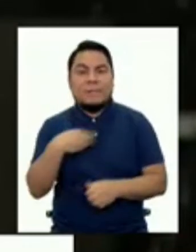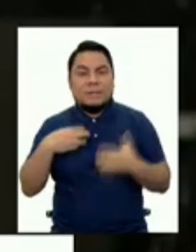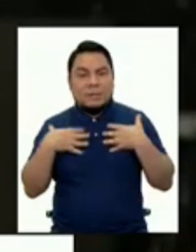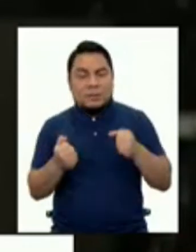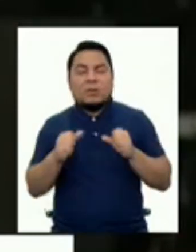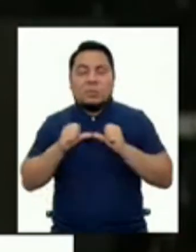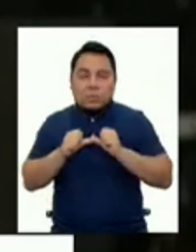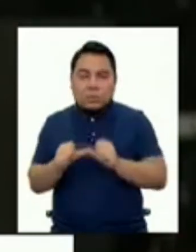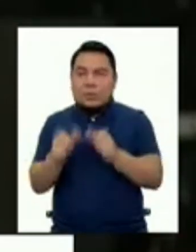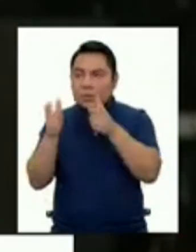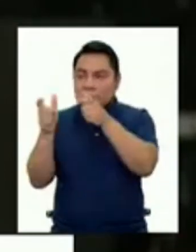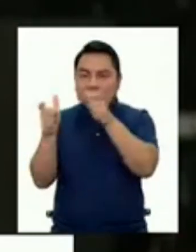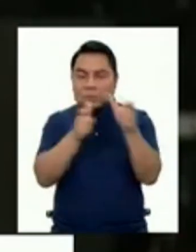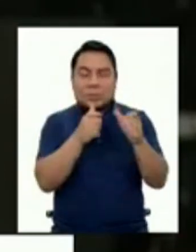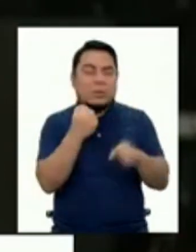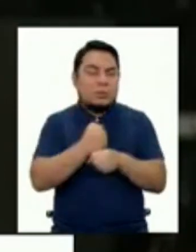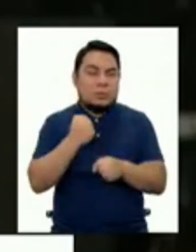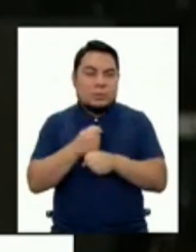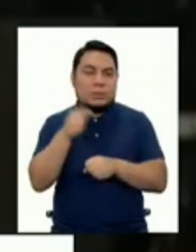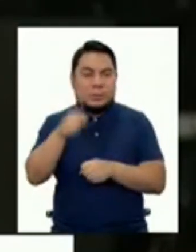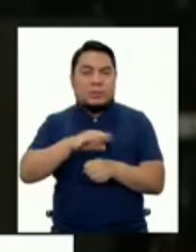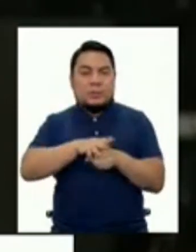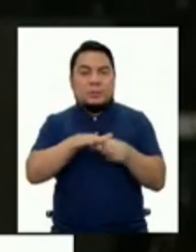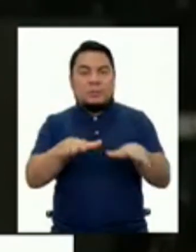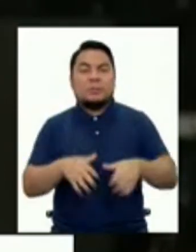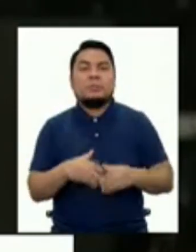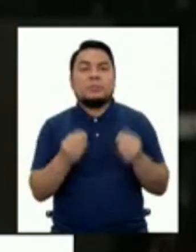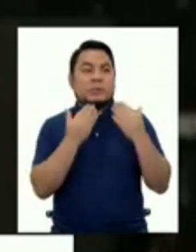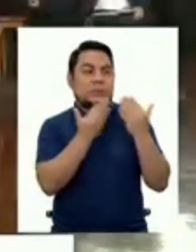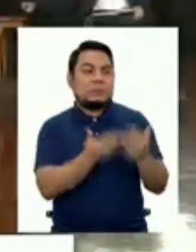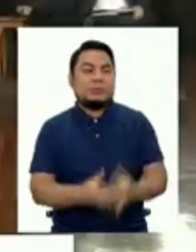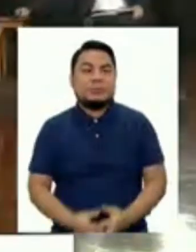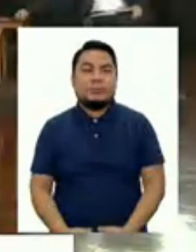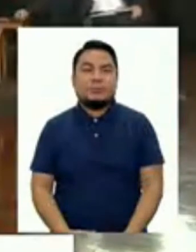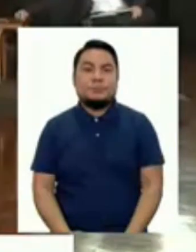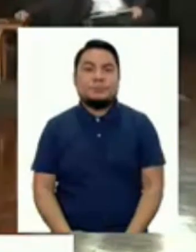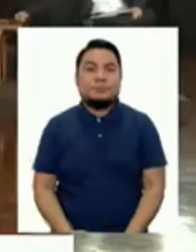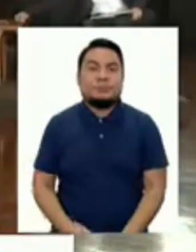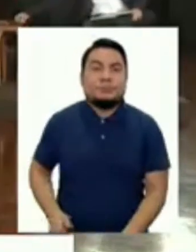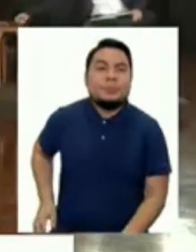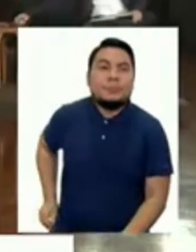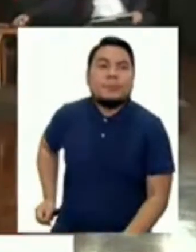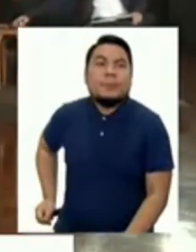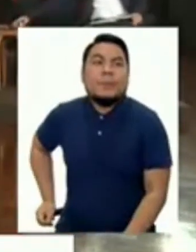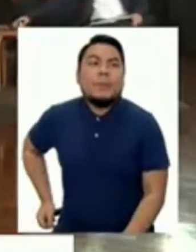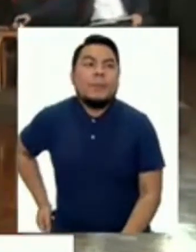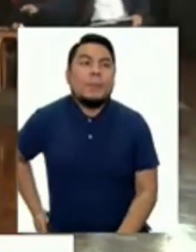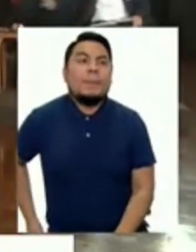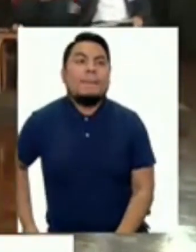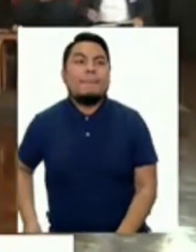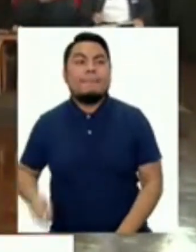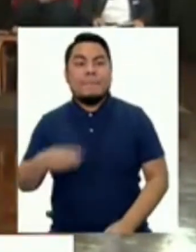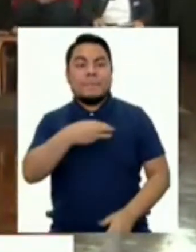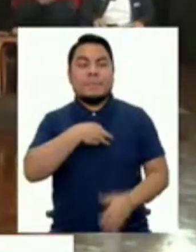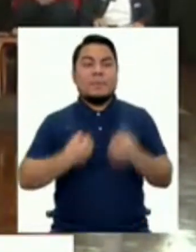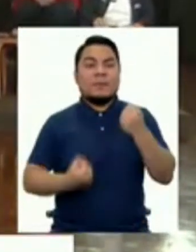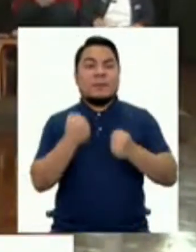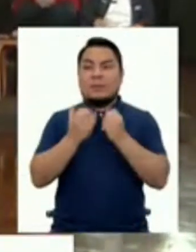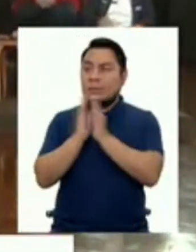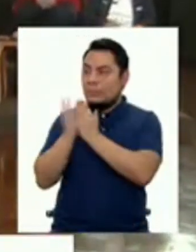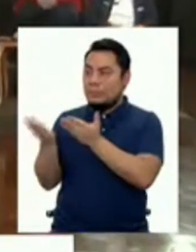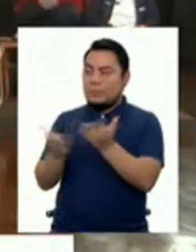continuar vigilando y respondiendo frente a esta epidemia. Muchas gracias. Gracias, ministro. Ministro de Transportes, por